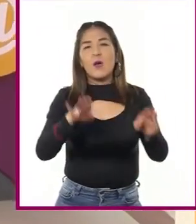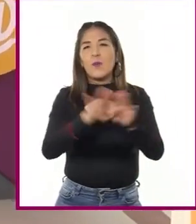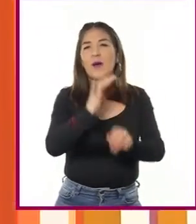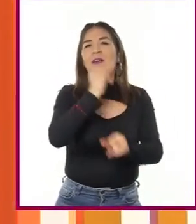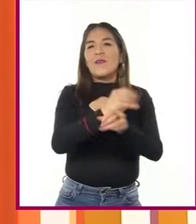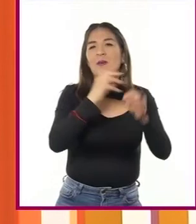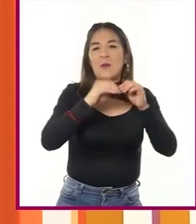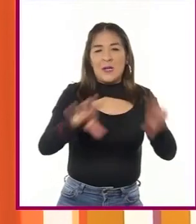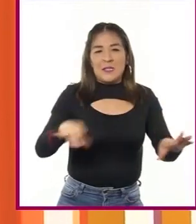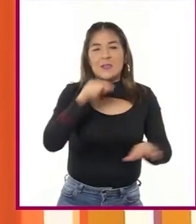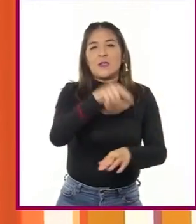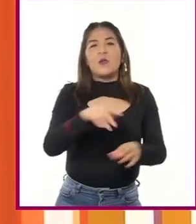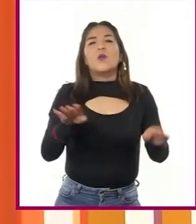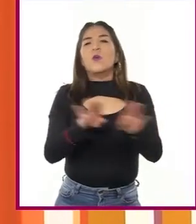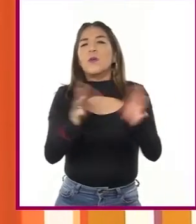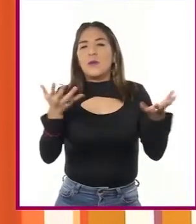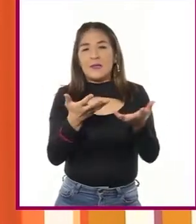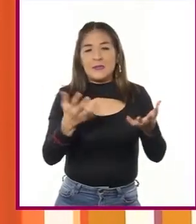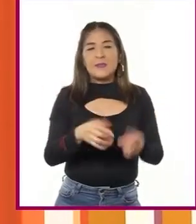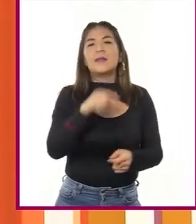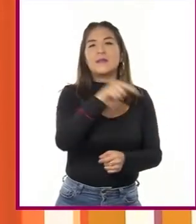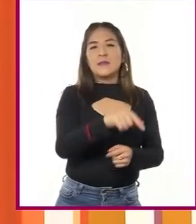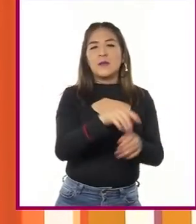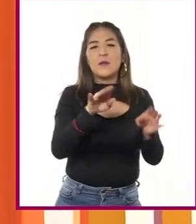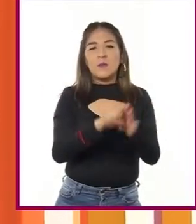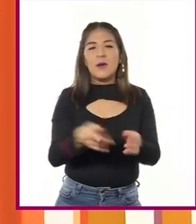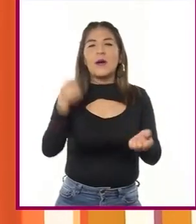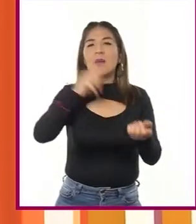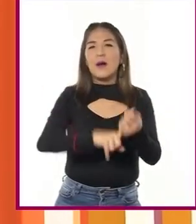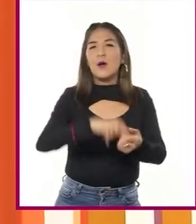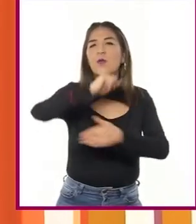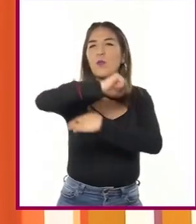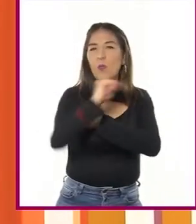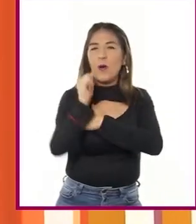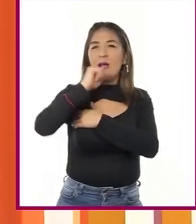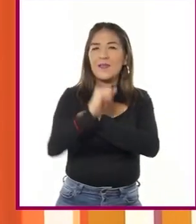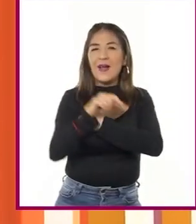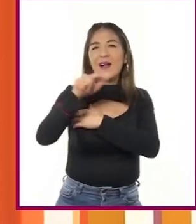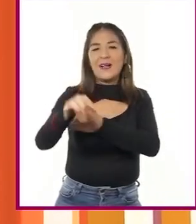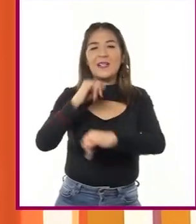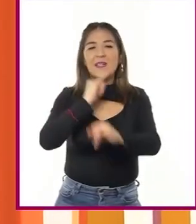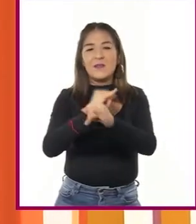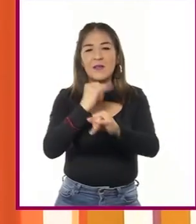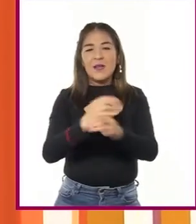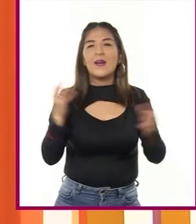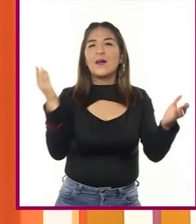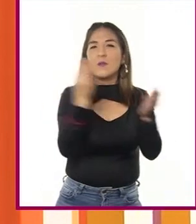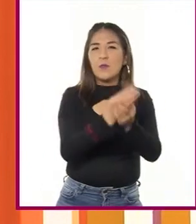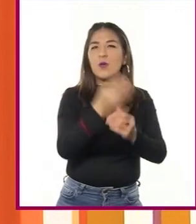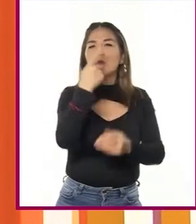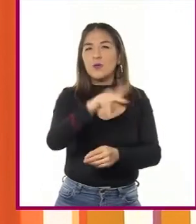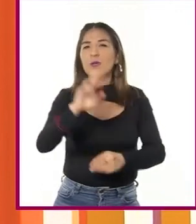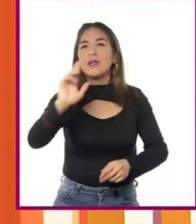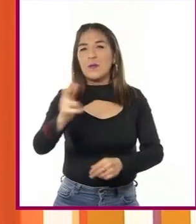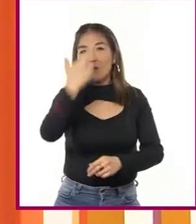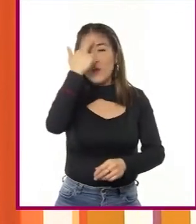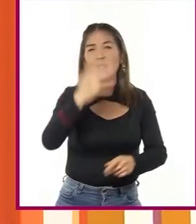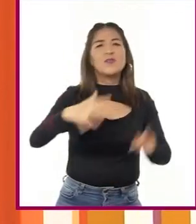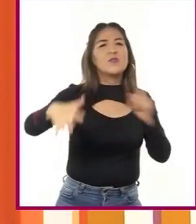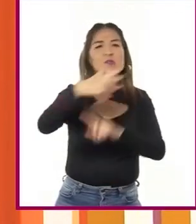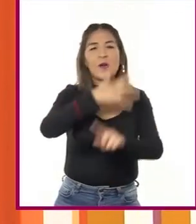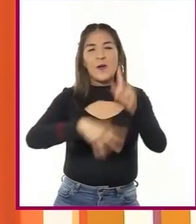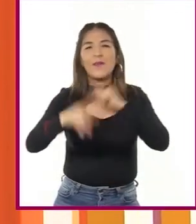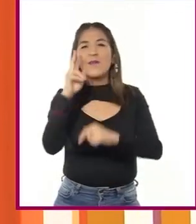información, logrando digitalizar parte de su acervo para que se encuentre a disposición no solo de unos cuantos, sino que